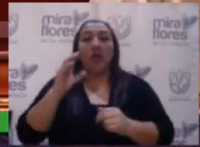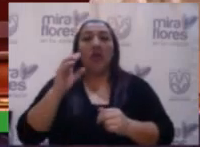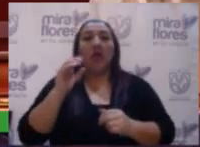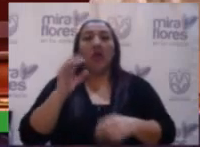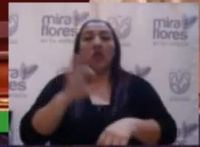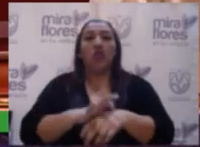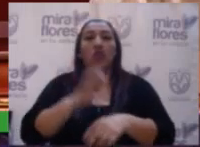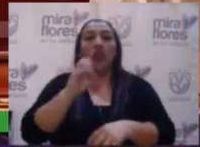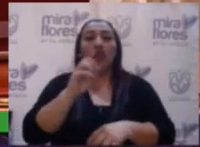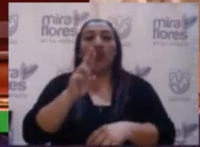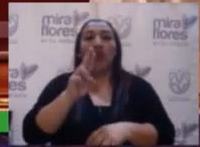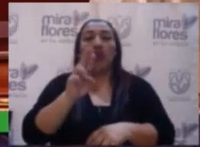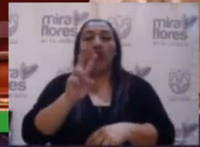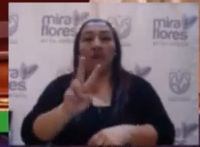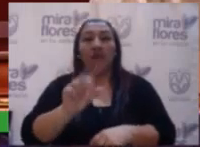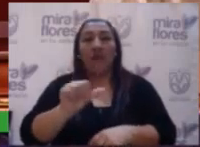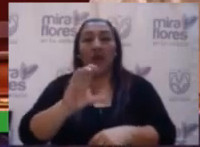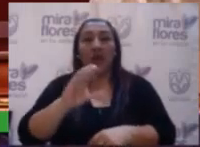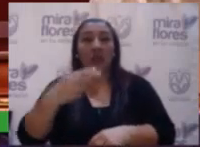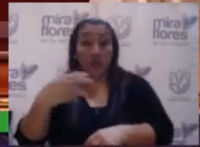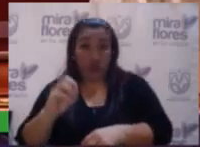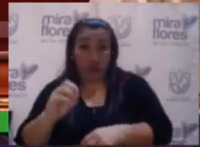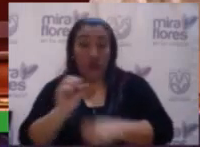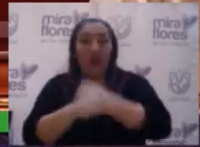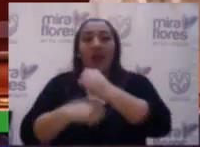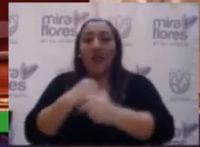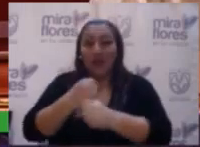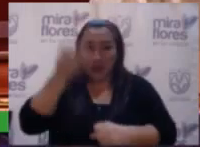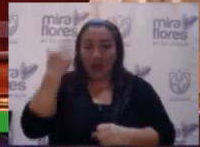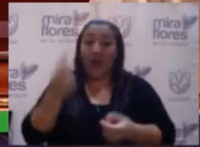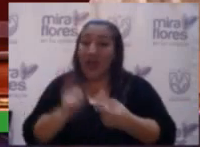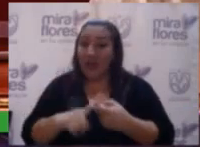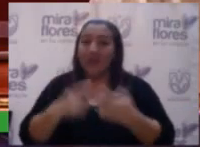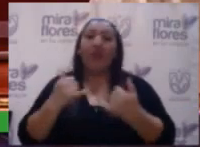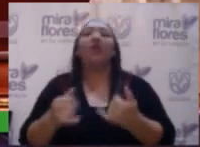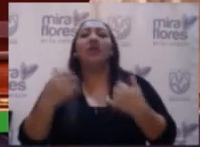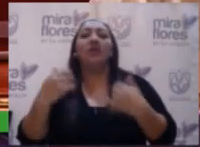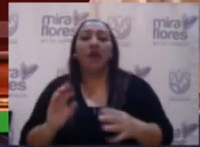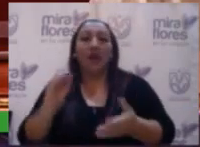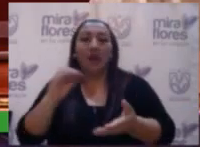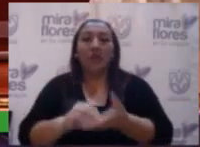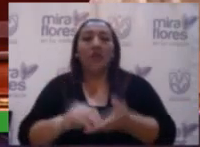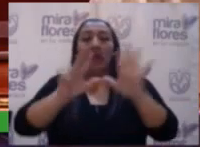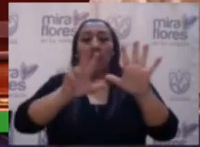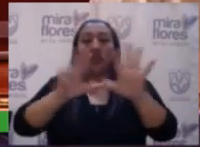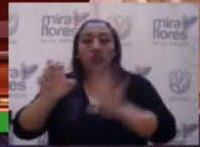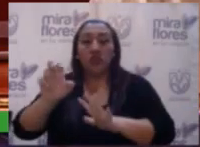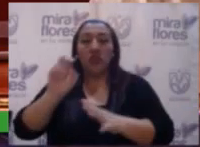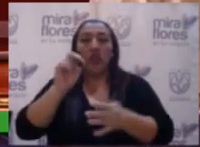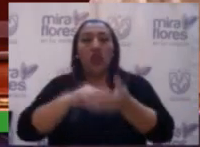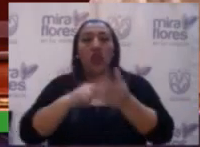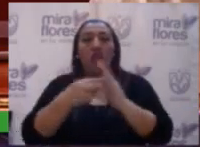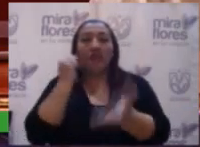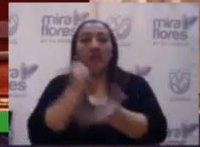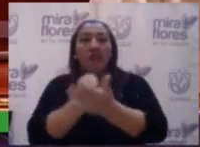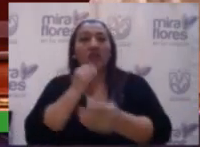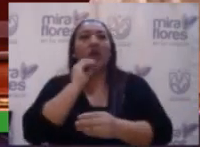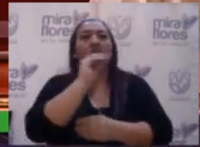doctora corbacho y yo le puedo decir que desde el año pasado hasta ahora se han impuesto 800 notificaciones